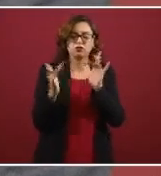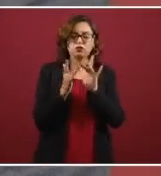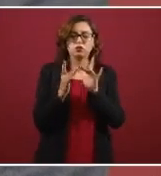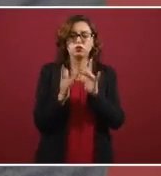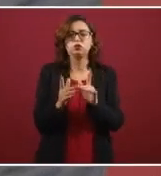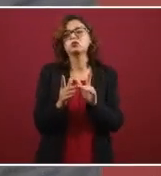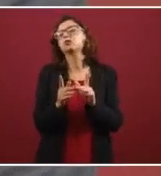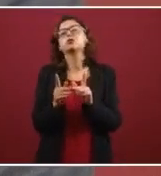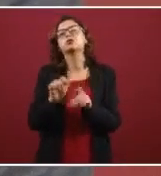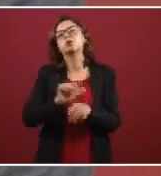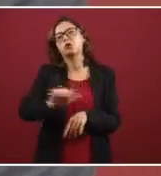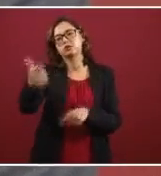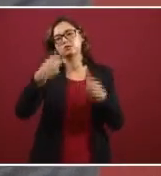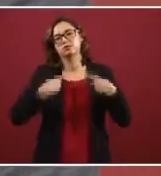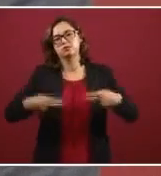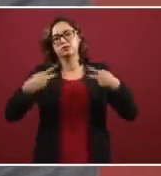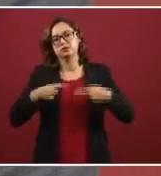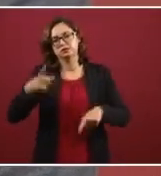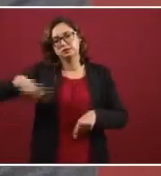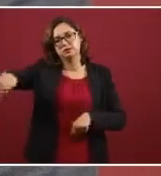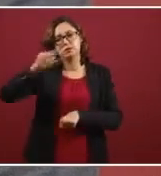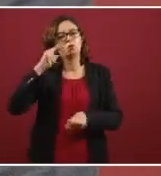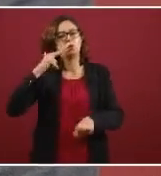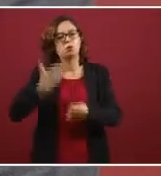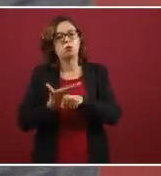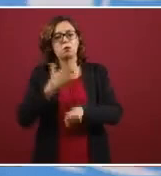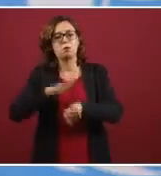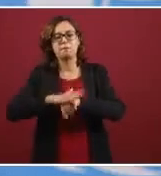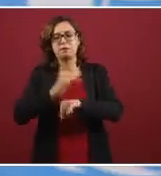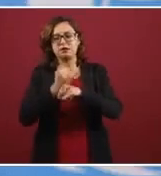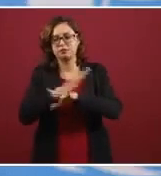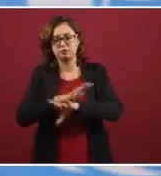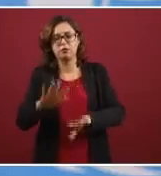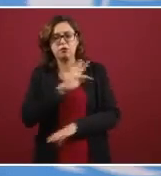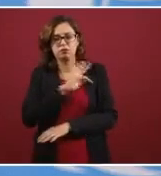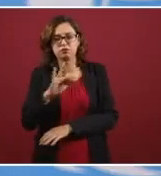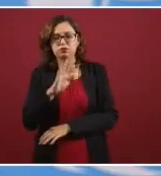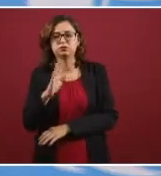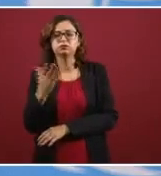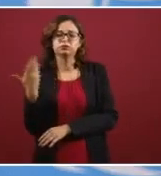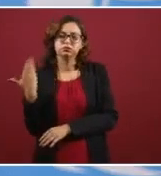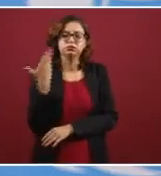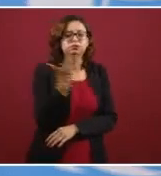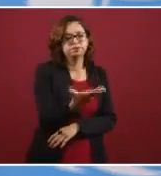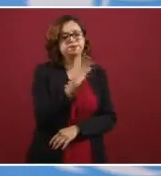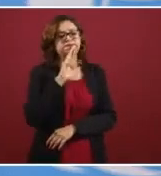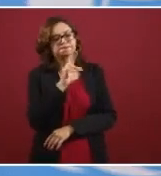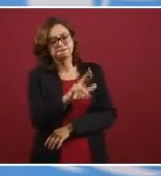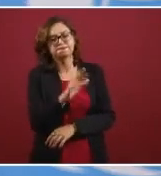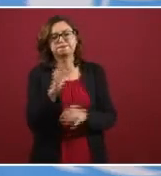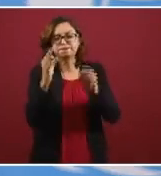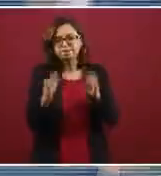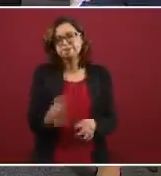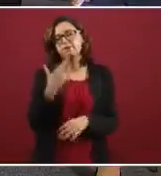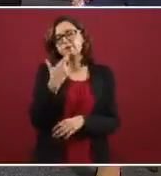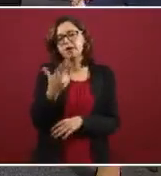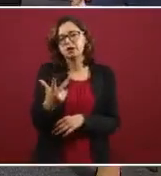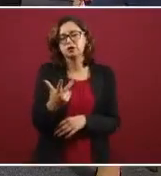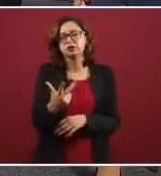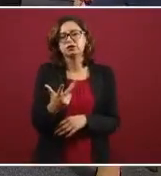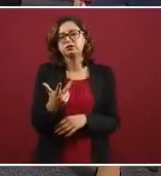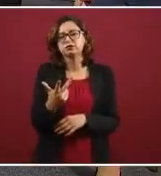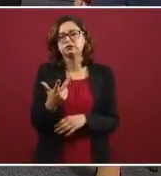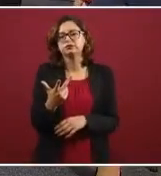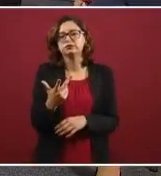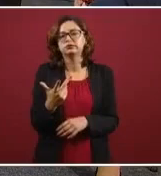los responsables para que tengan una mejor respuesta, una